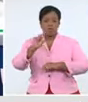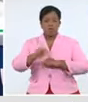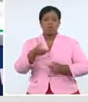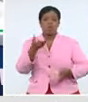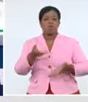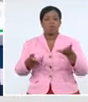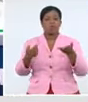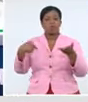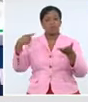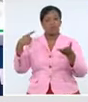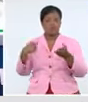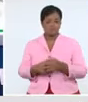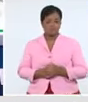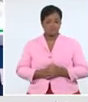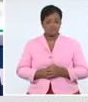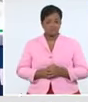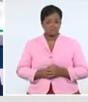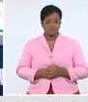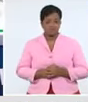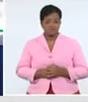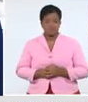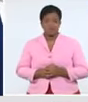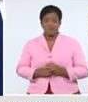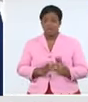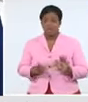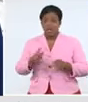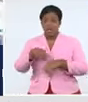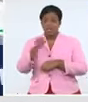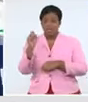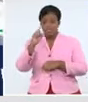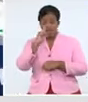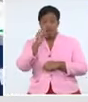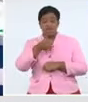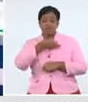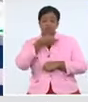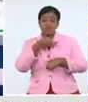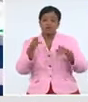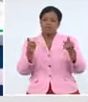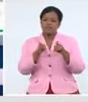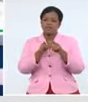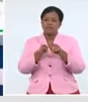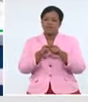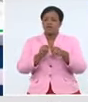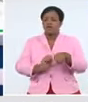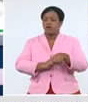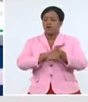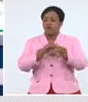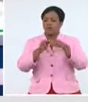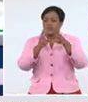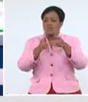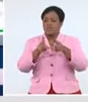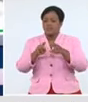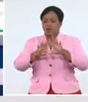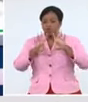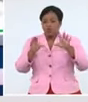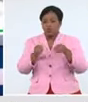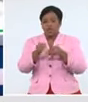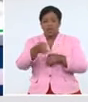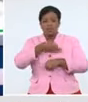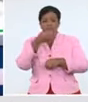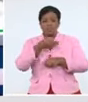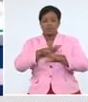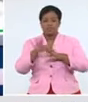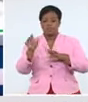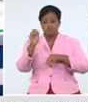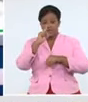precedentes. Ponemos así el punto final a este resumen sobre el comportamiento de la COVID-19 y pasamos